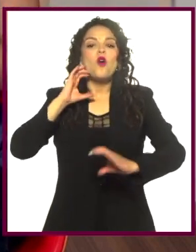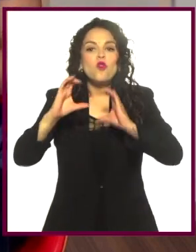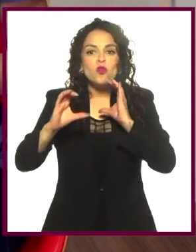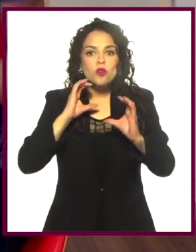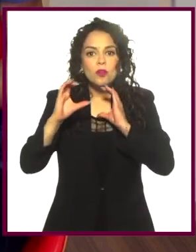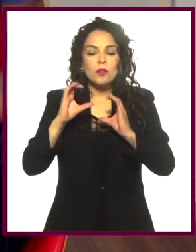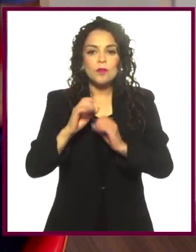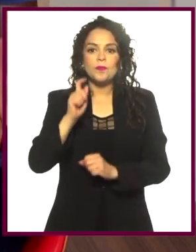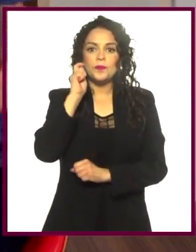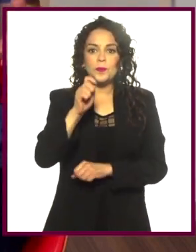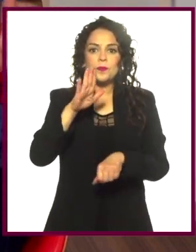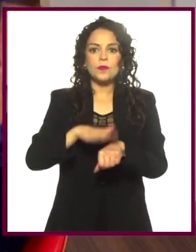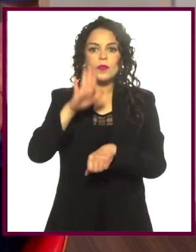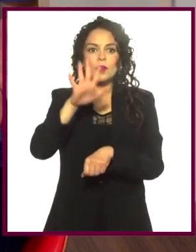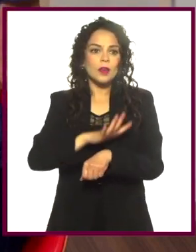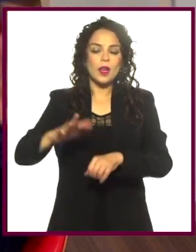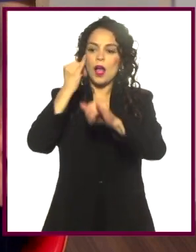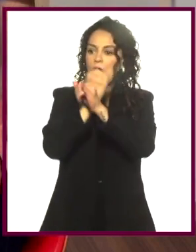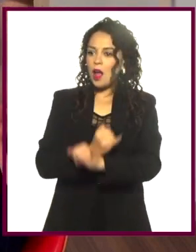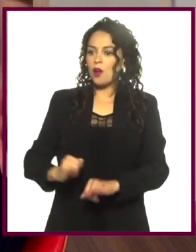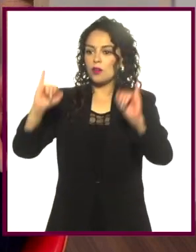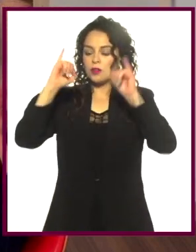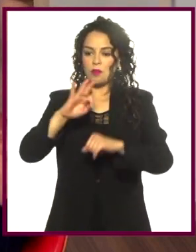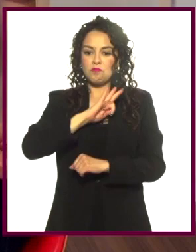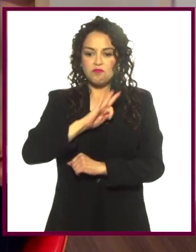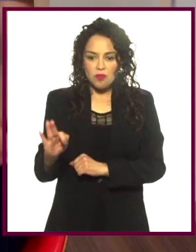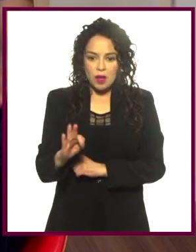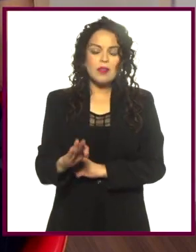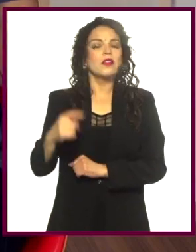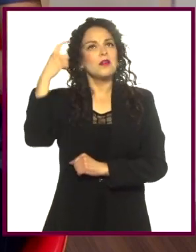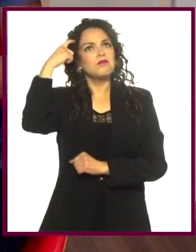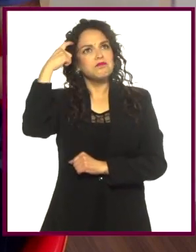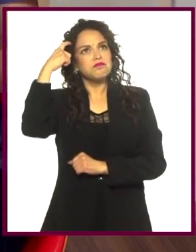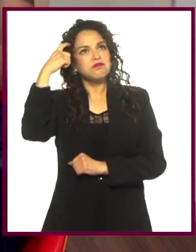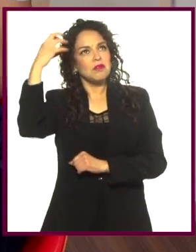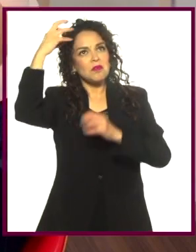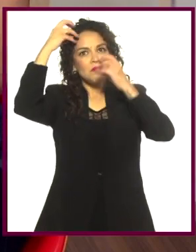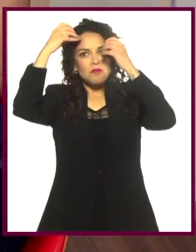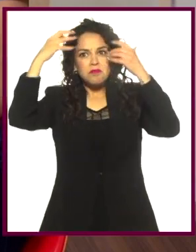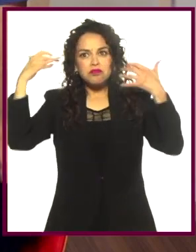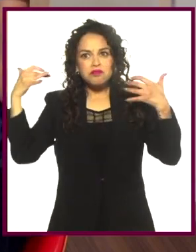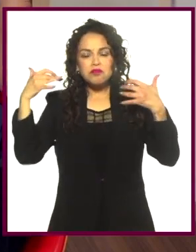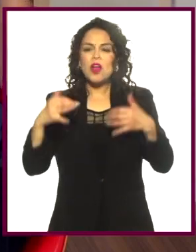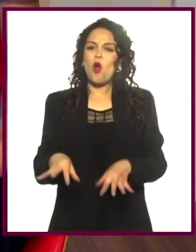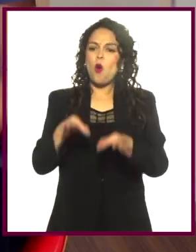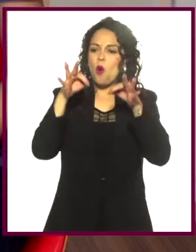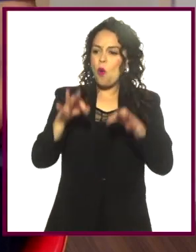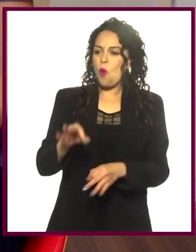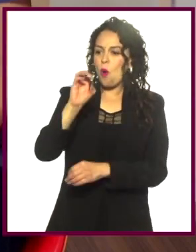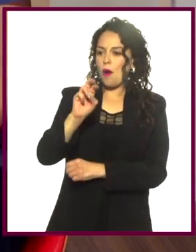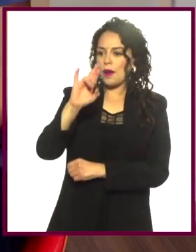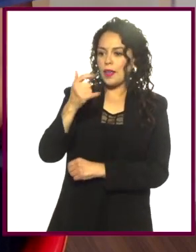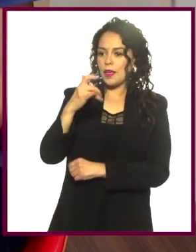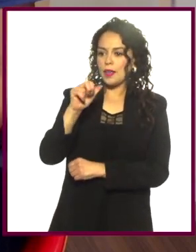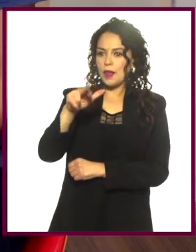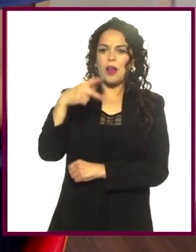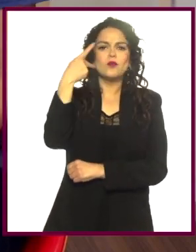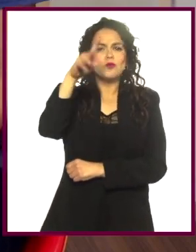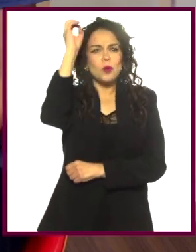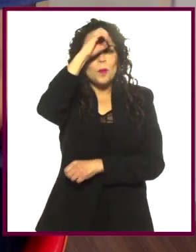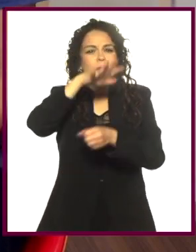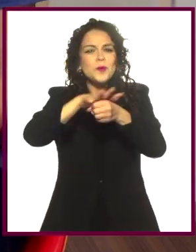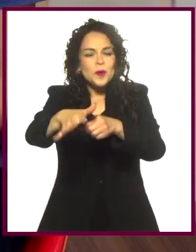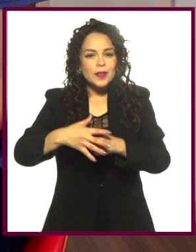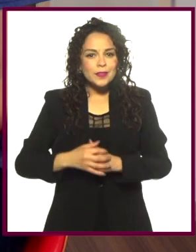comunicación, procurar medios más plurales y autónomos y desarrollar un pensamiento más crítico y original. ¿Qué opinan en